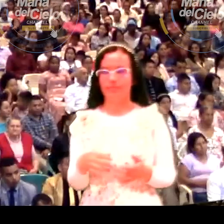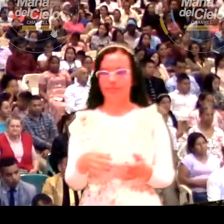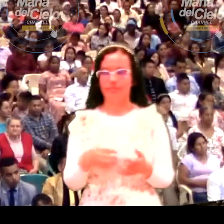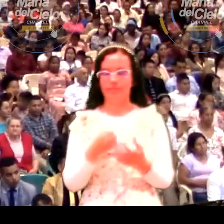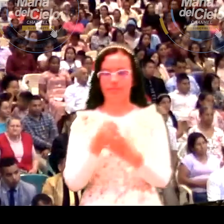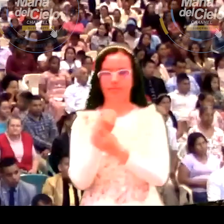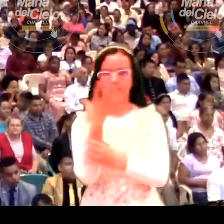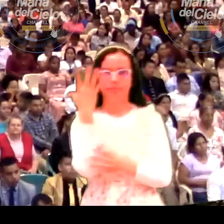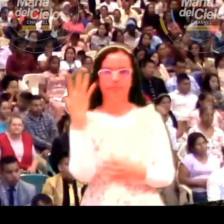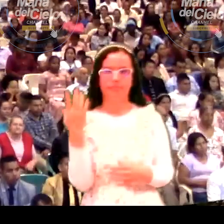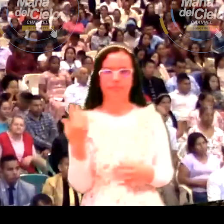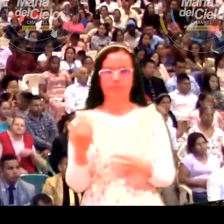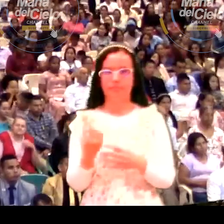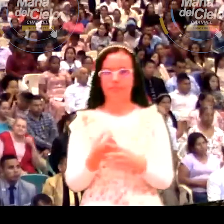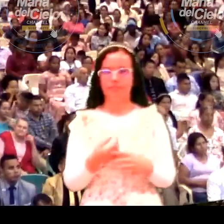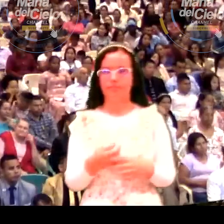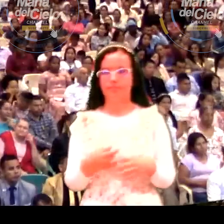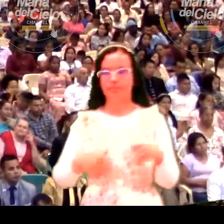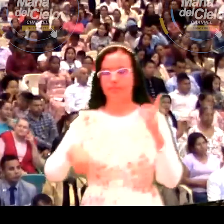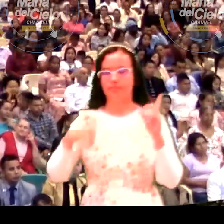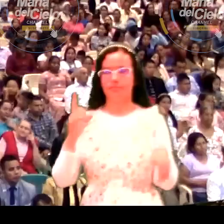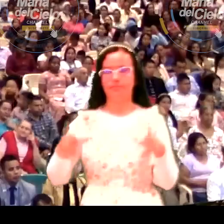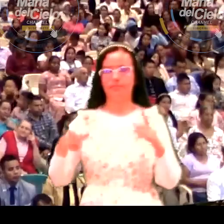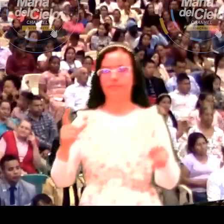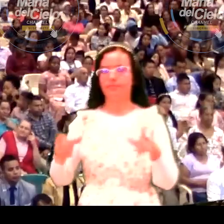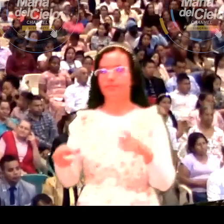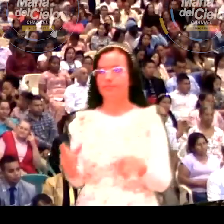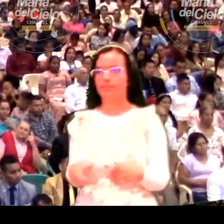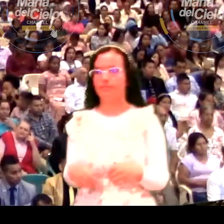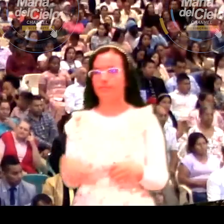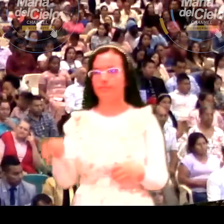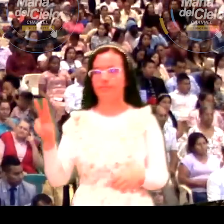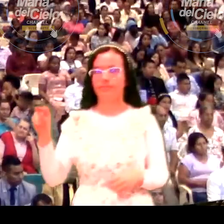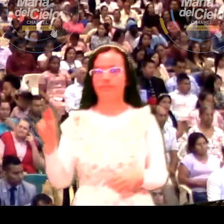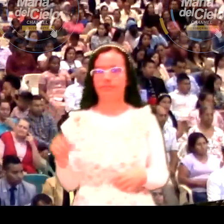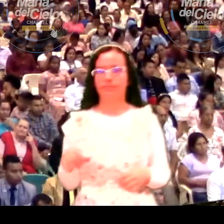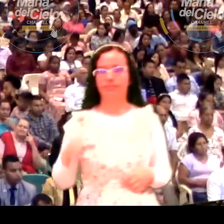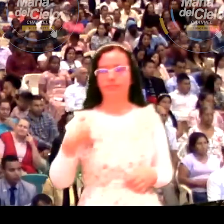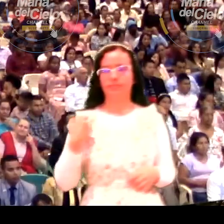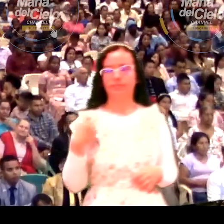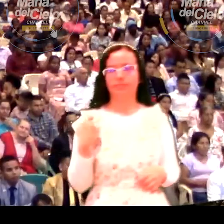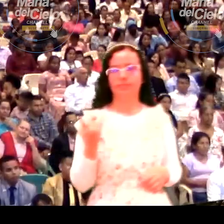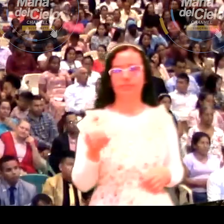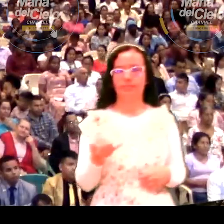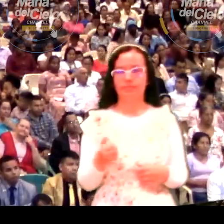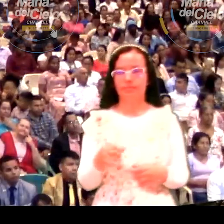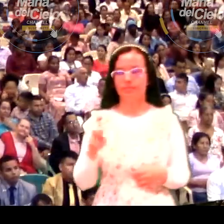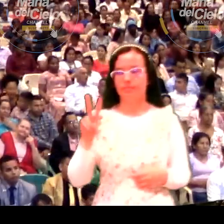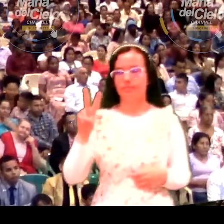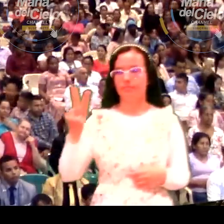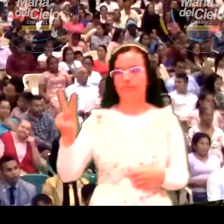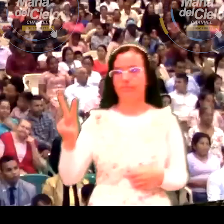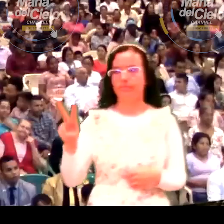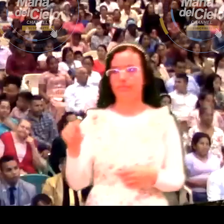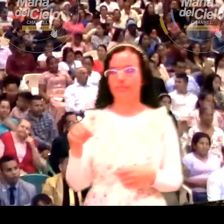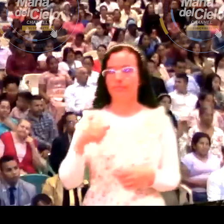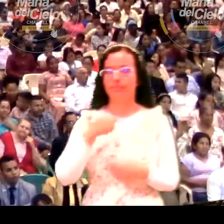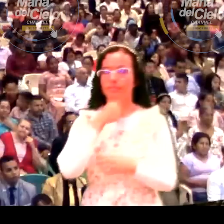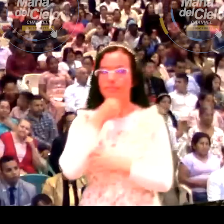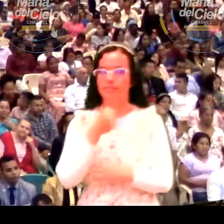chicos, dos personas muy jóvenes, pero se buscó dos viejos. El Señor es